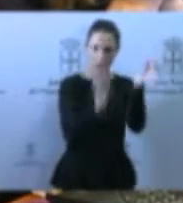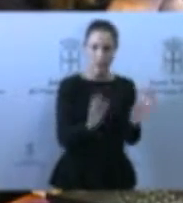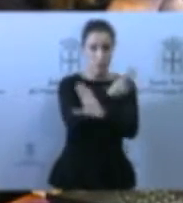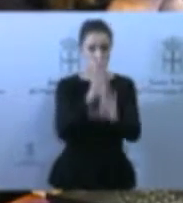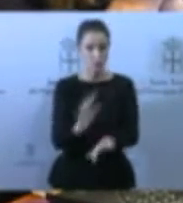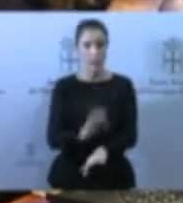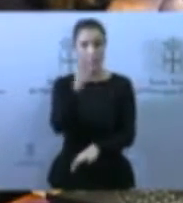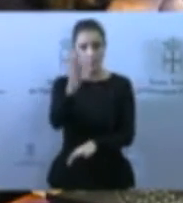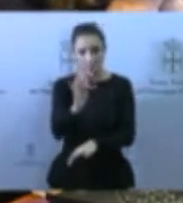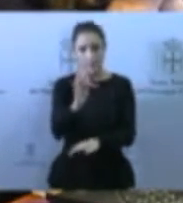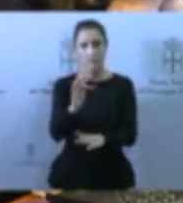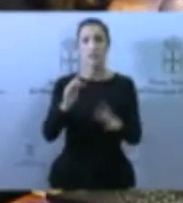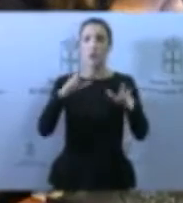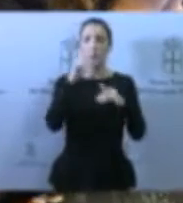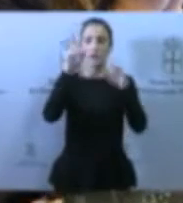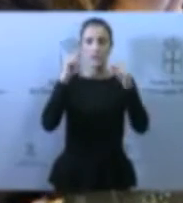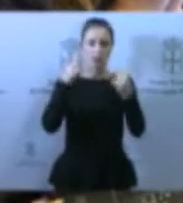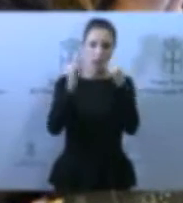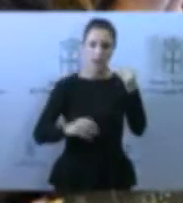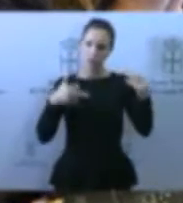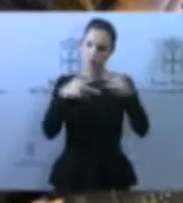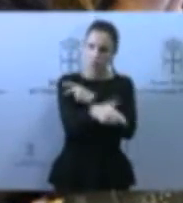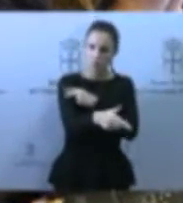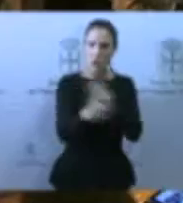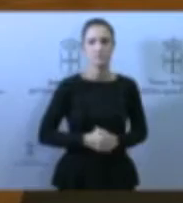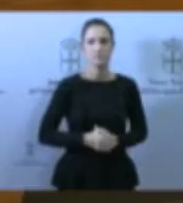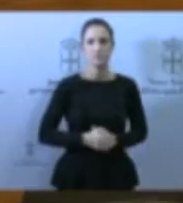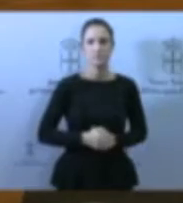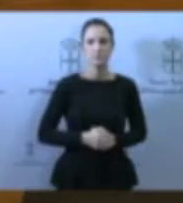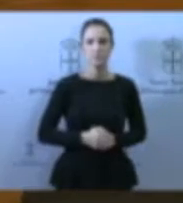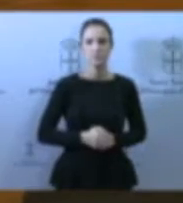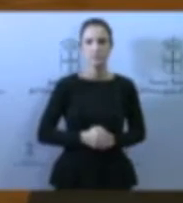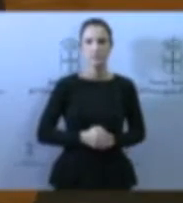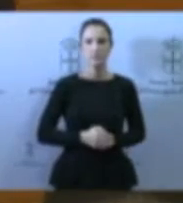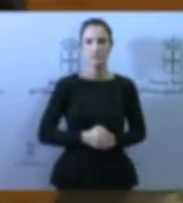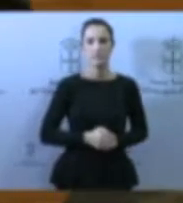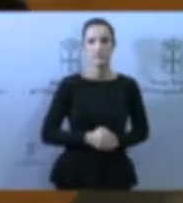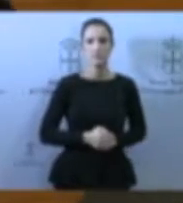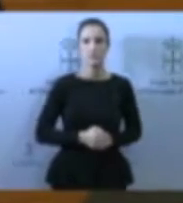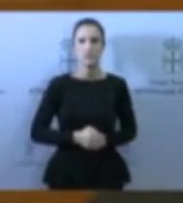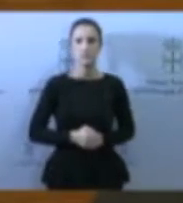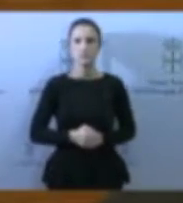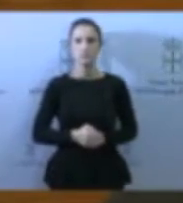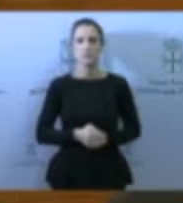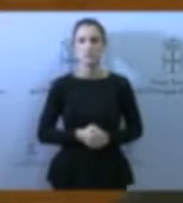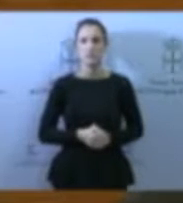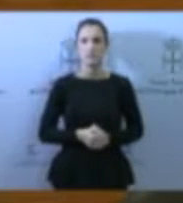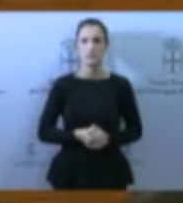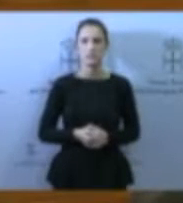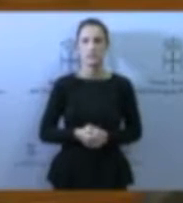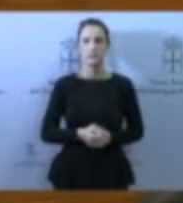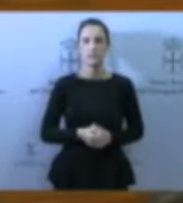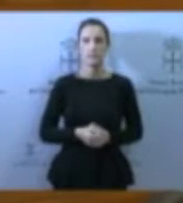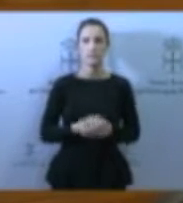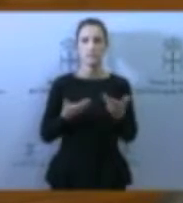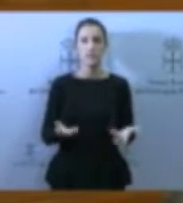del masivo corte de suministro eléctrico en las zonas afectadas? Señor diputado, empiezo con un resumen cronológico. El